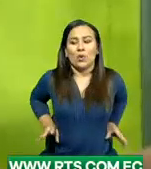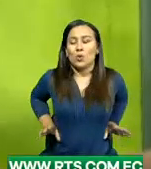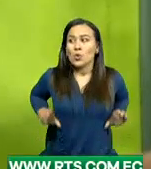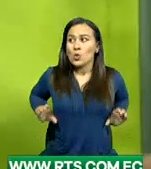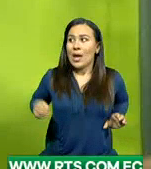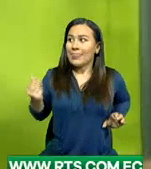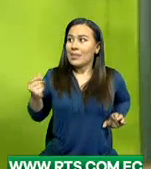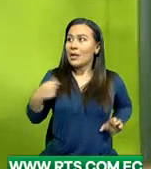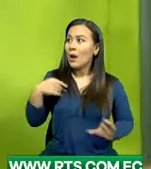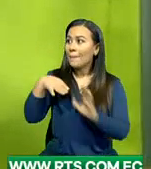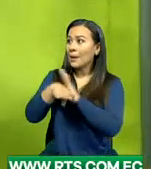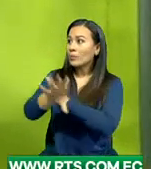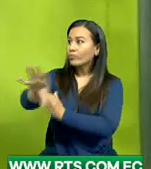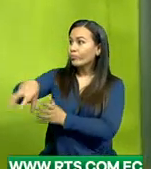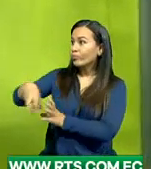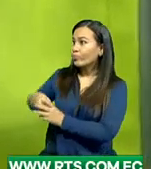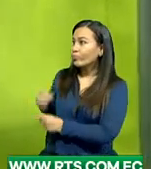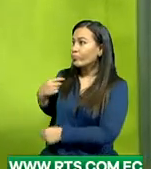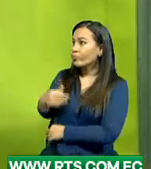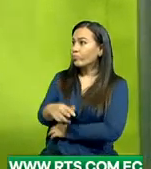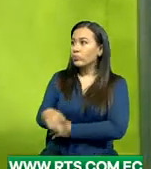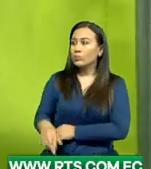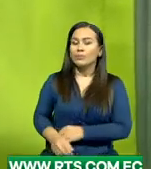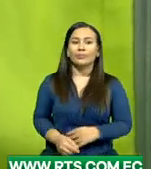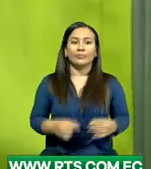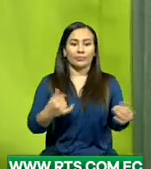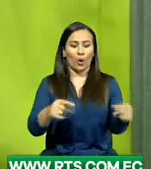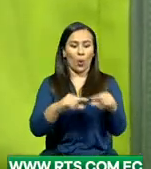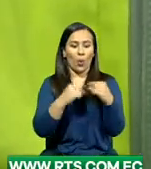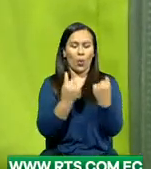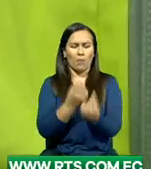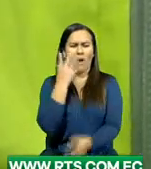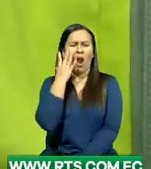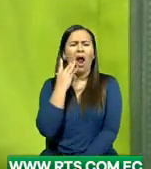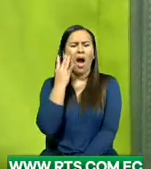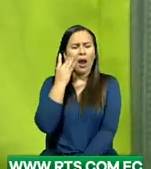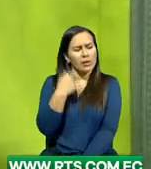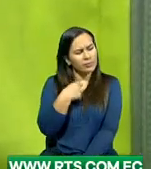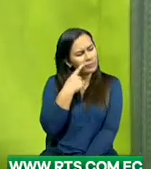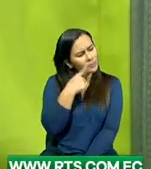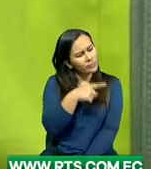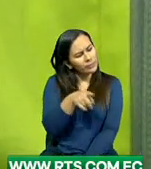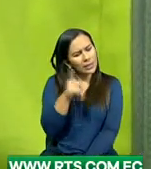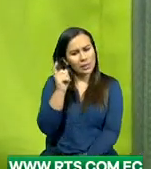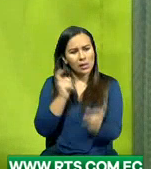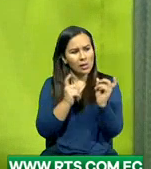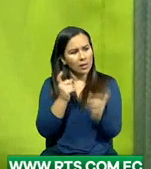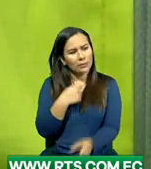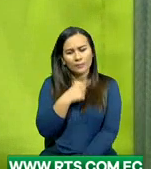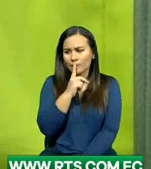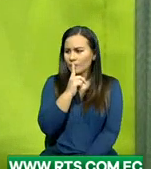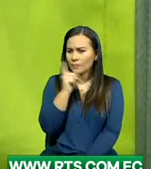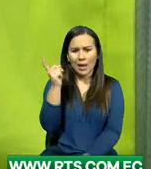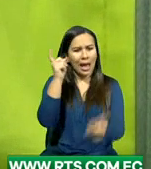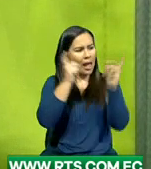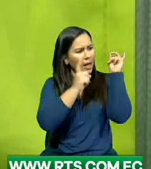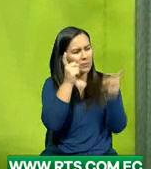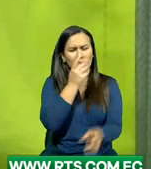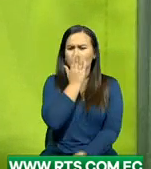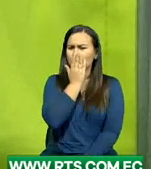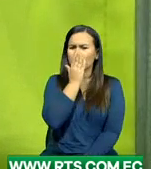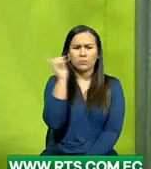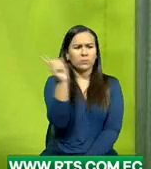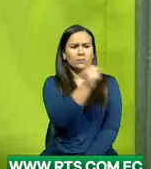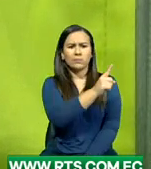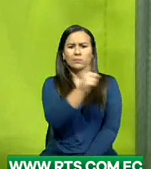Una agrupación que estaba inusual ahí en el lugar, realizando gestos, realizando